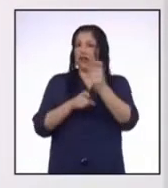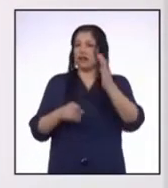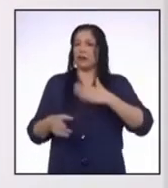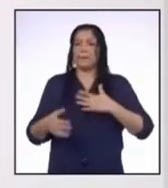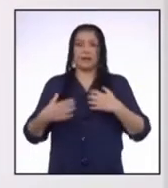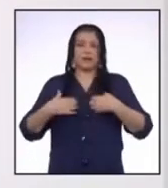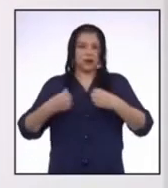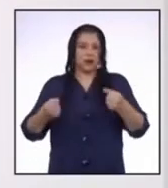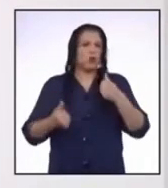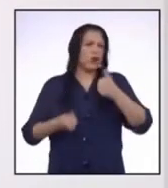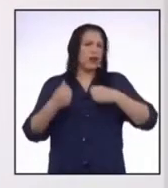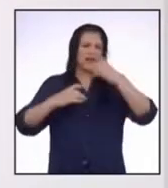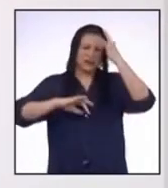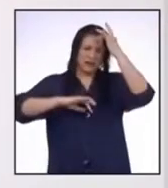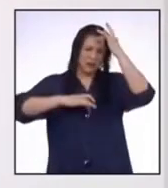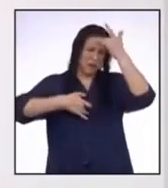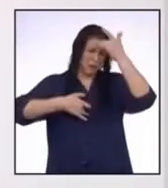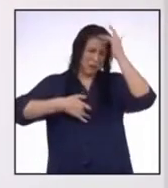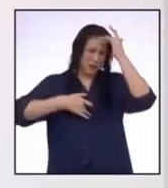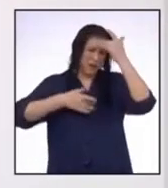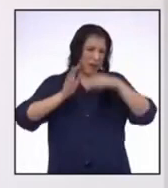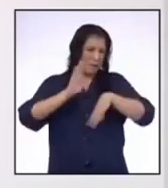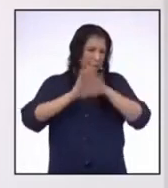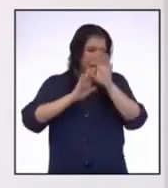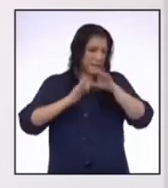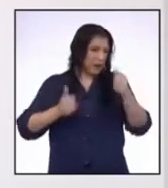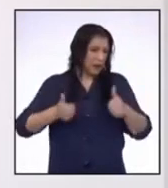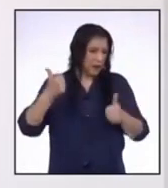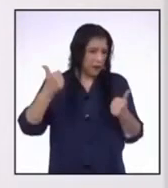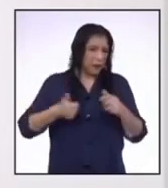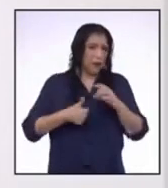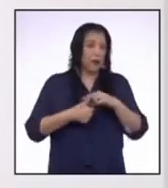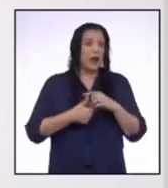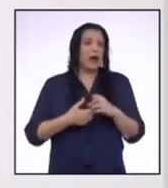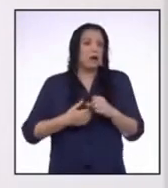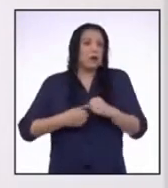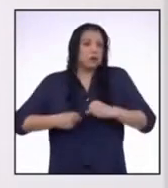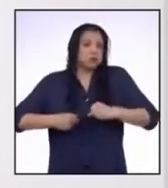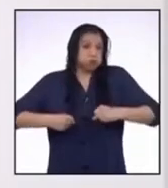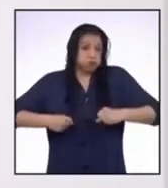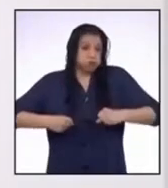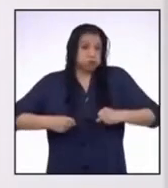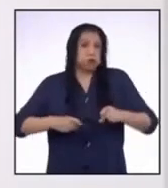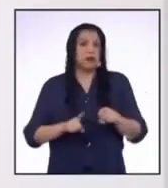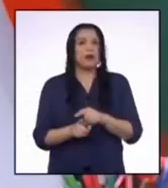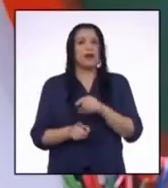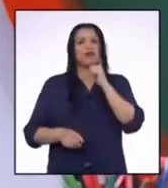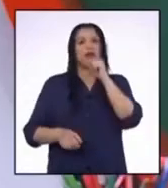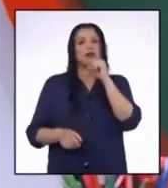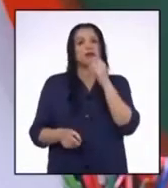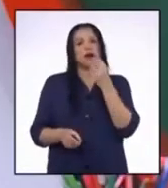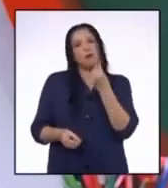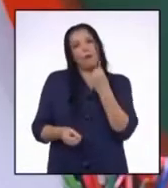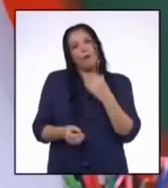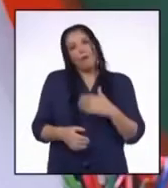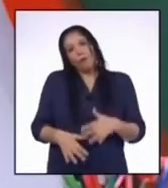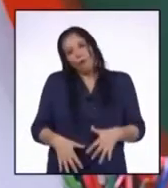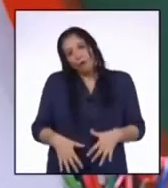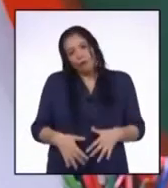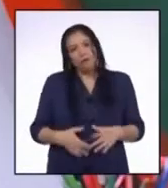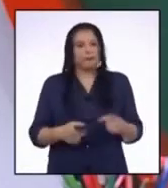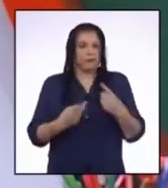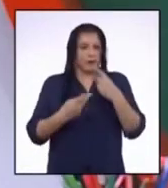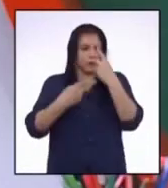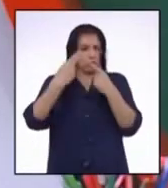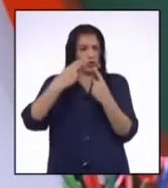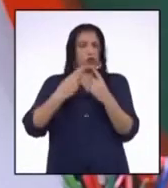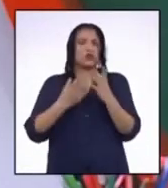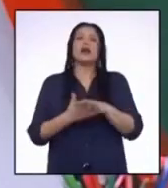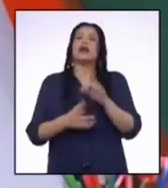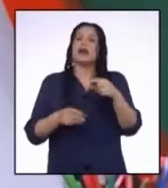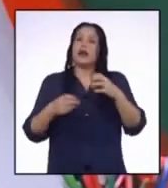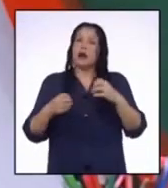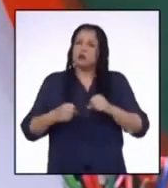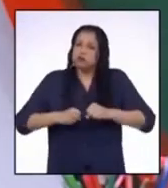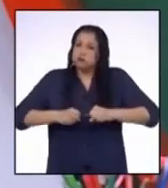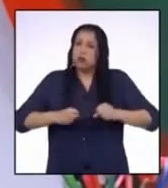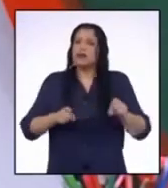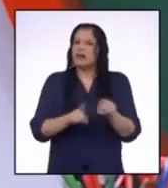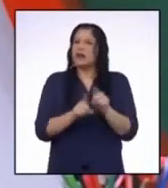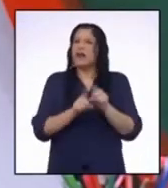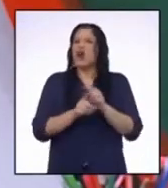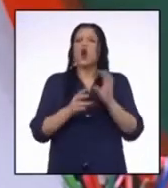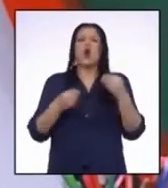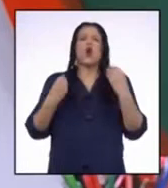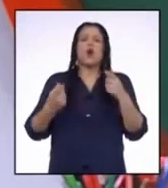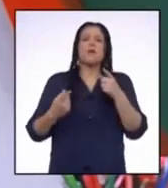más frecuentes que tienen que ver con la dieta son la obesidad y la desnutrición. La obesidad también está relacionada con los